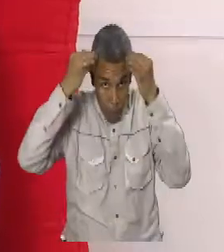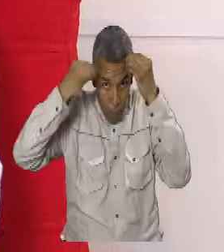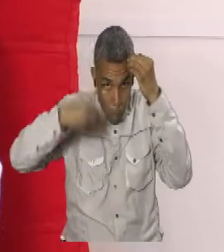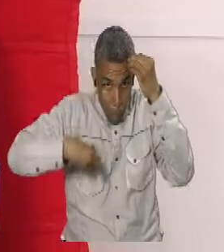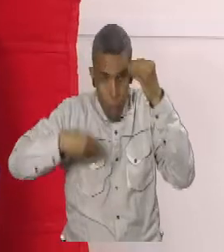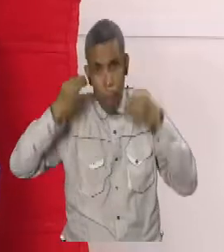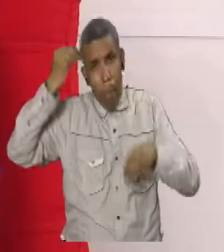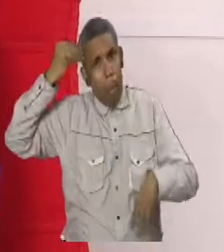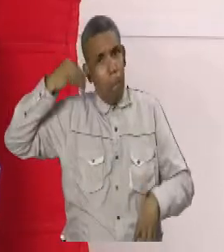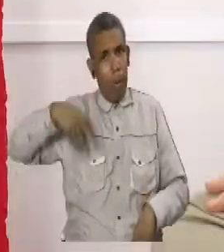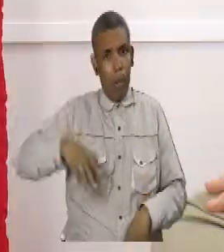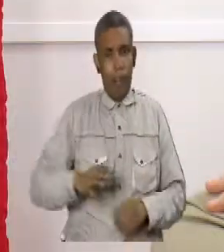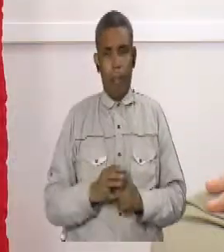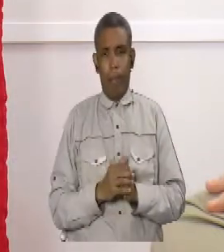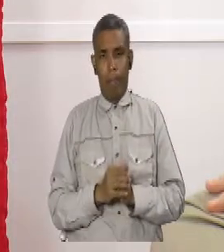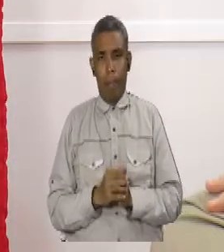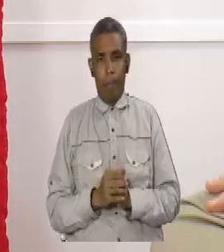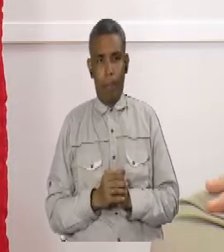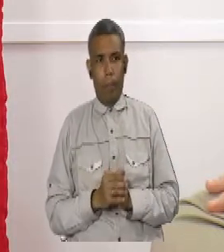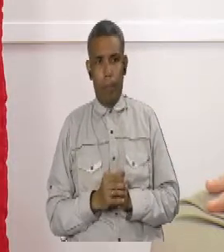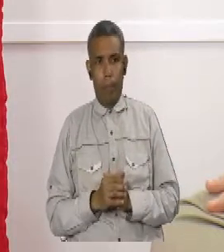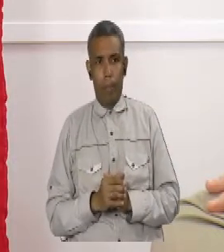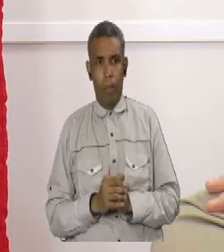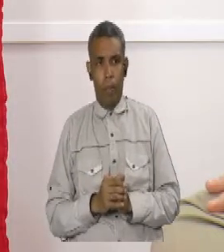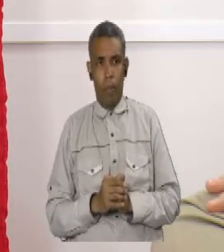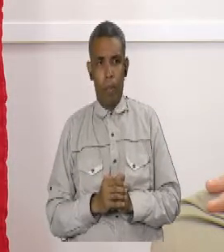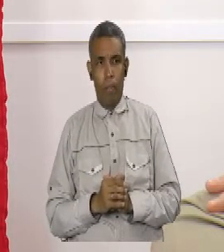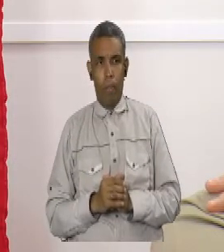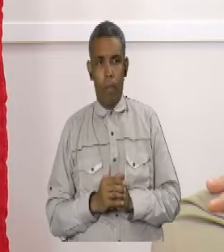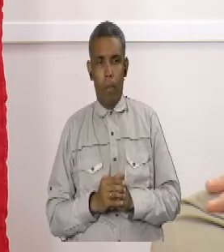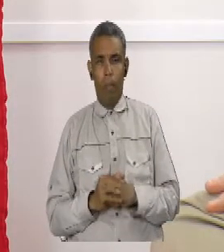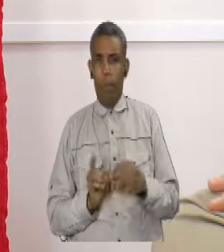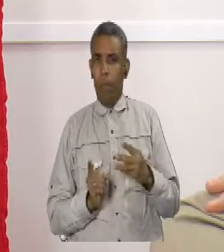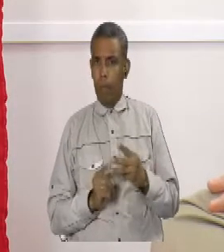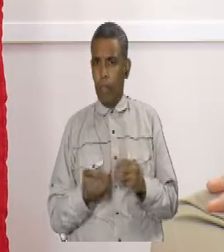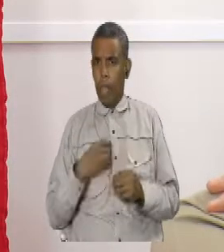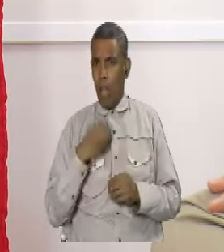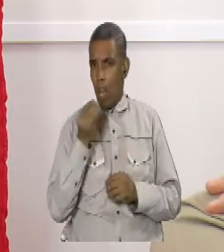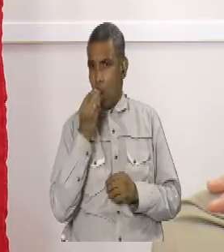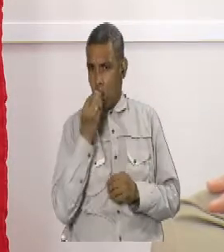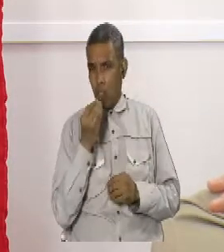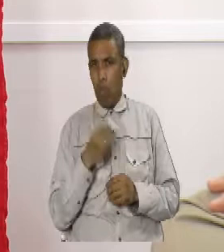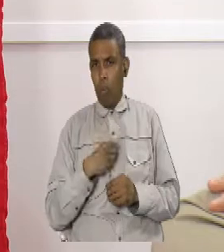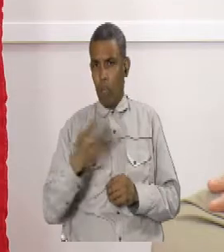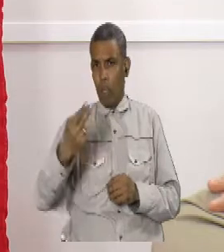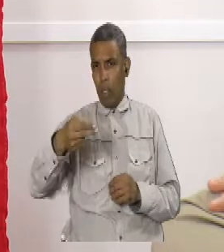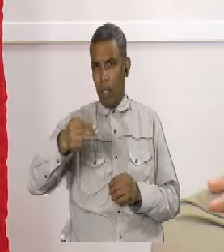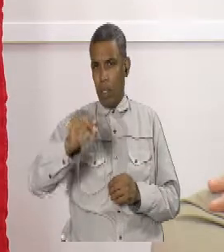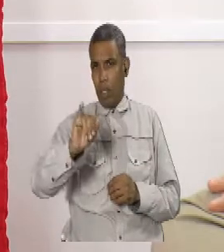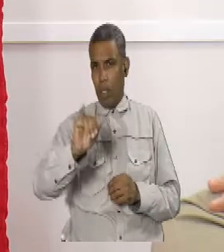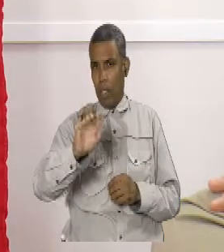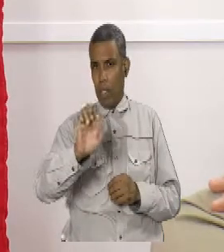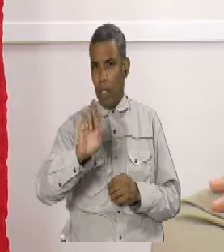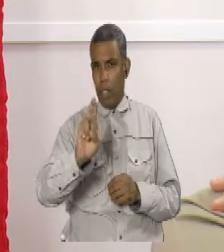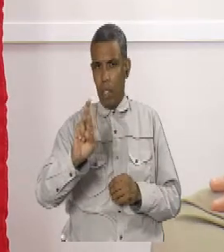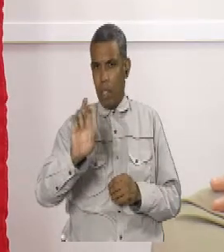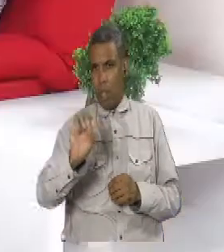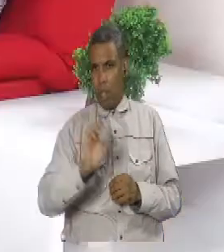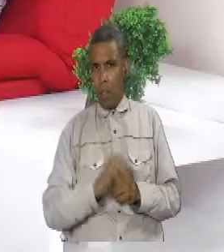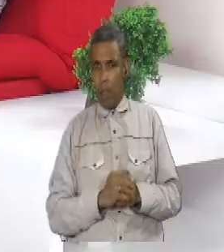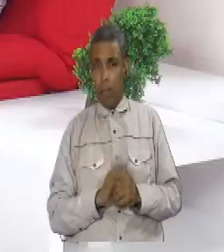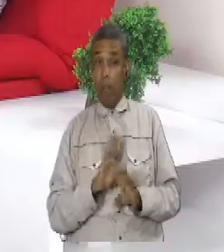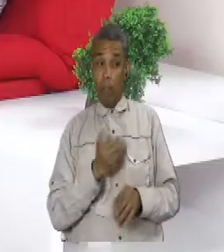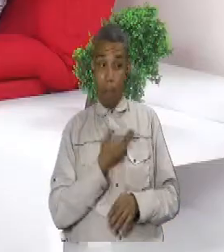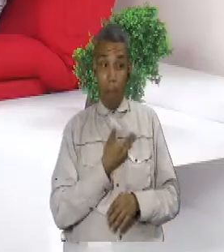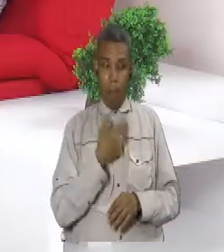Perfecto. Tres, puede ser el tema del consumo de hierro, ¿sí? Vitaminas, sí. También podría ser. Mi mamá dice o hace